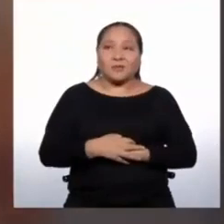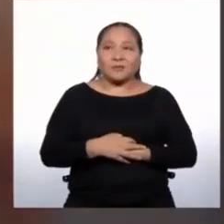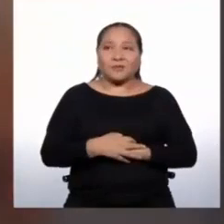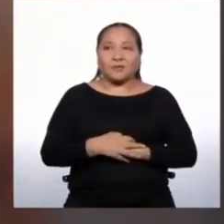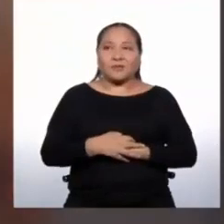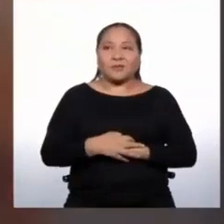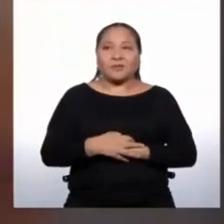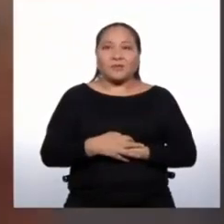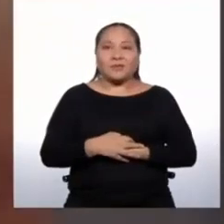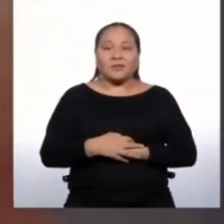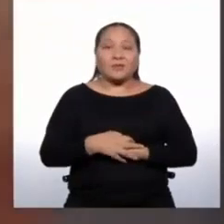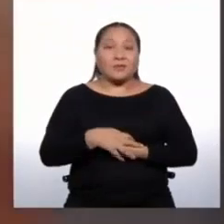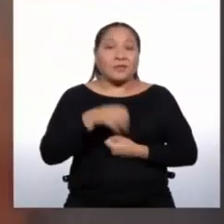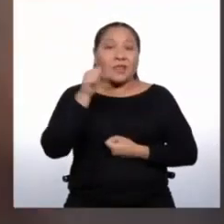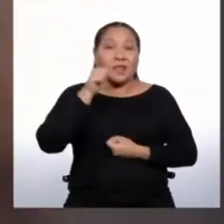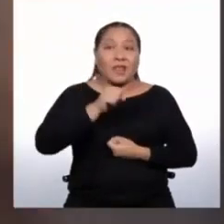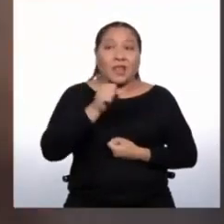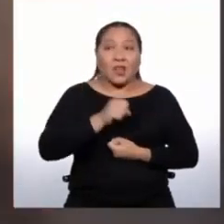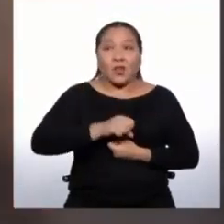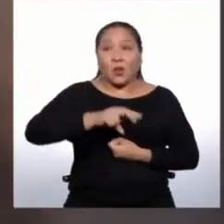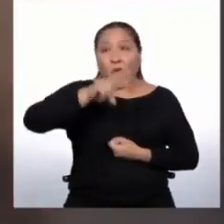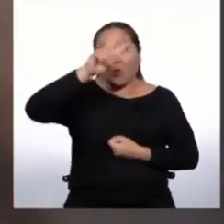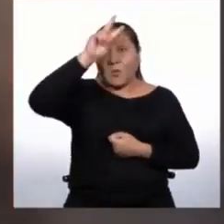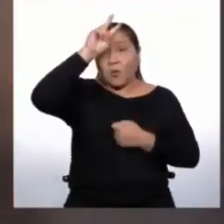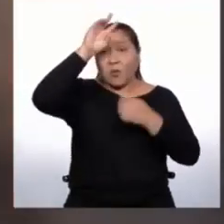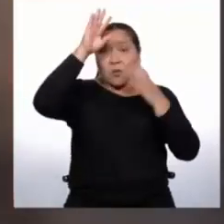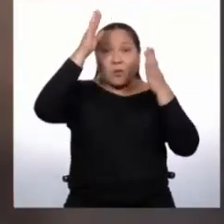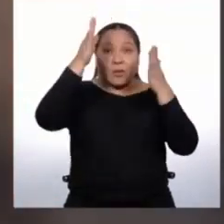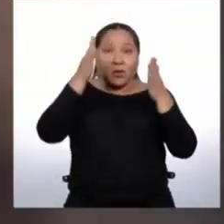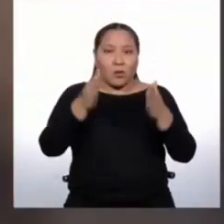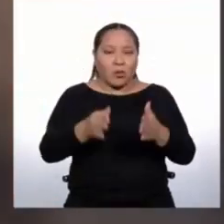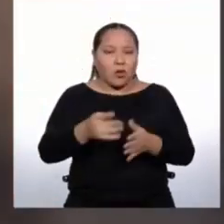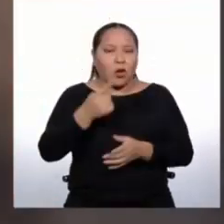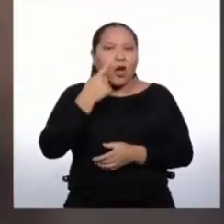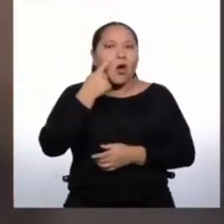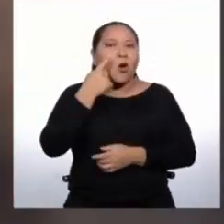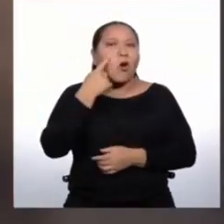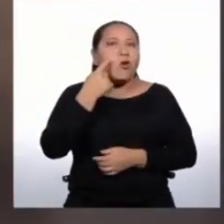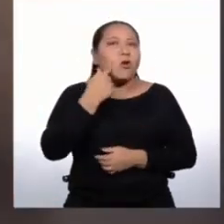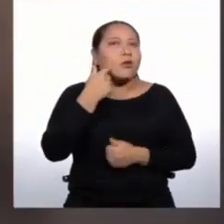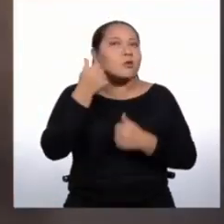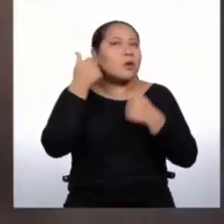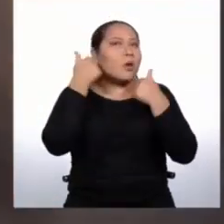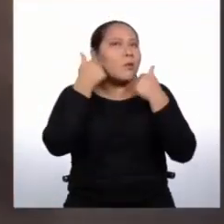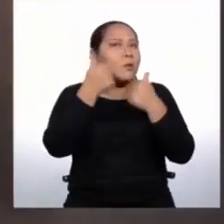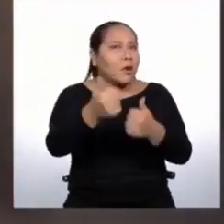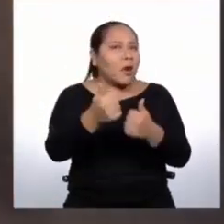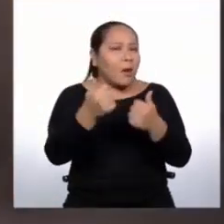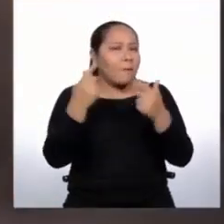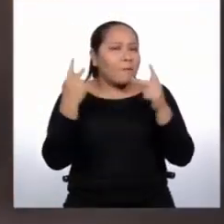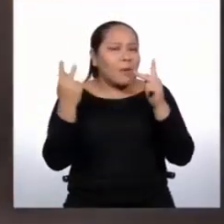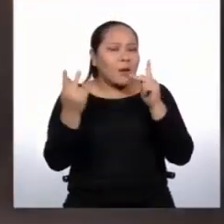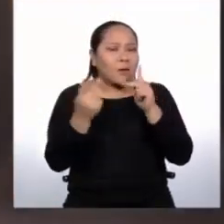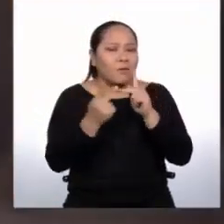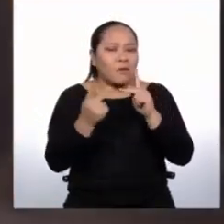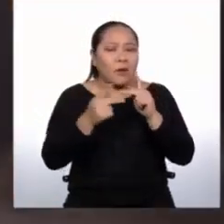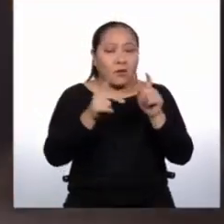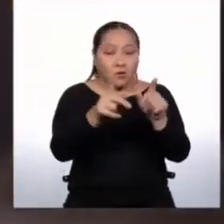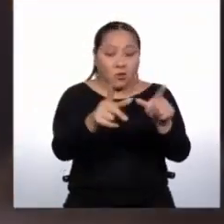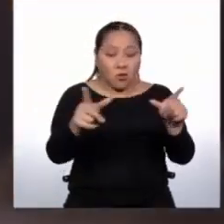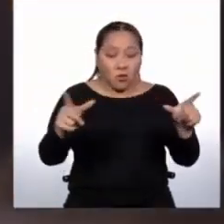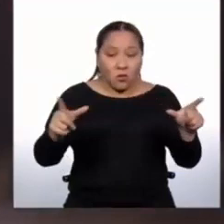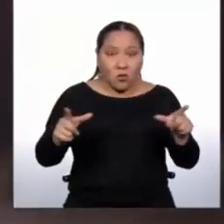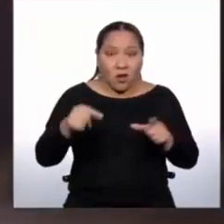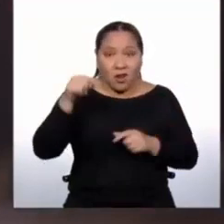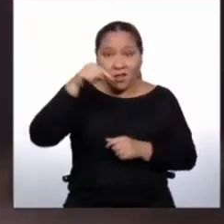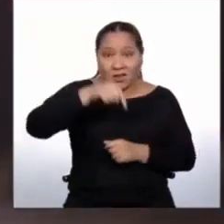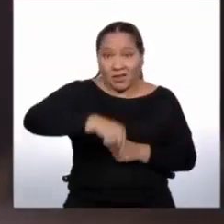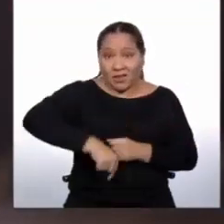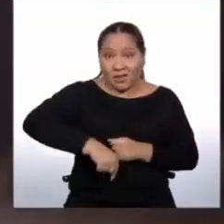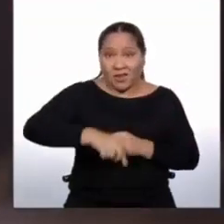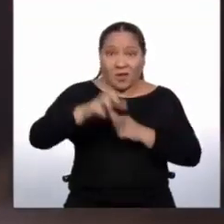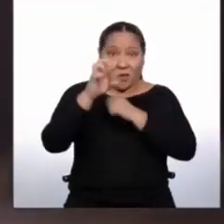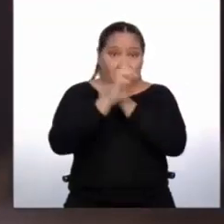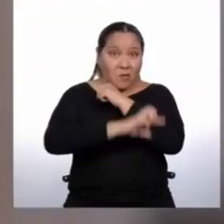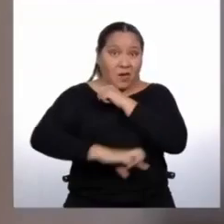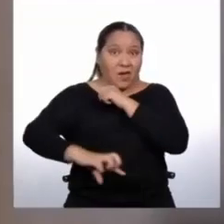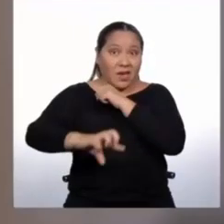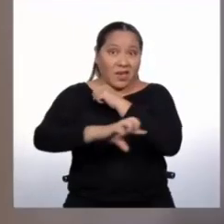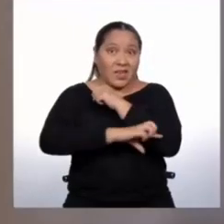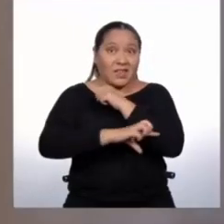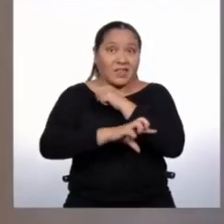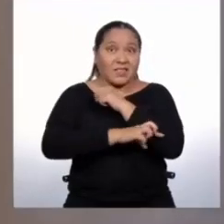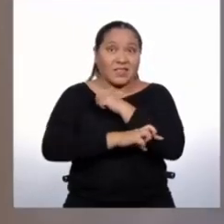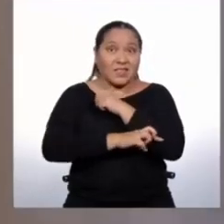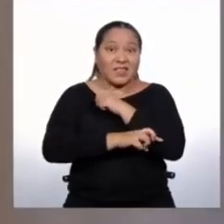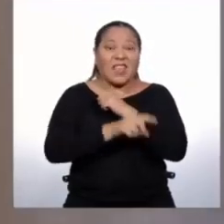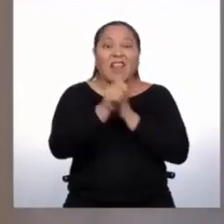Si ha habido peruano que conociera bien su tierra y a los hombres de su tierra, ese indudablemente fue don